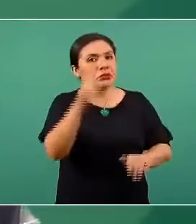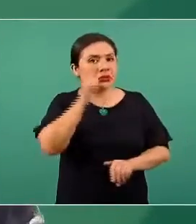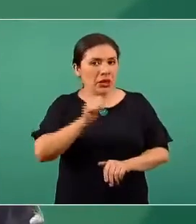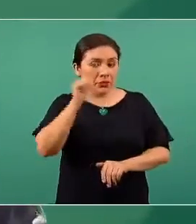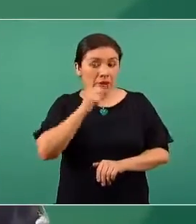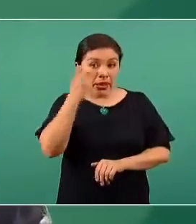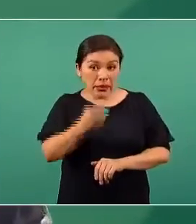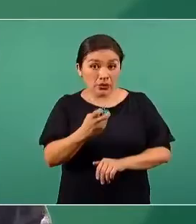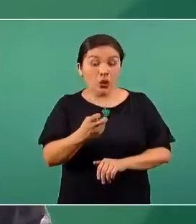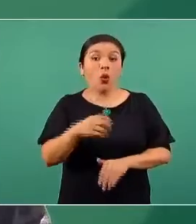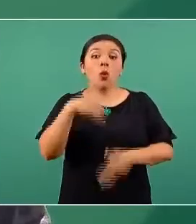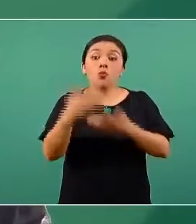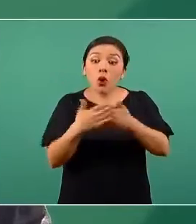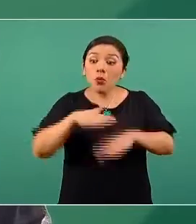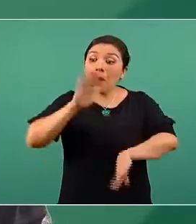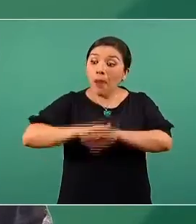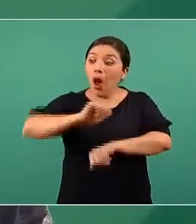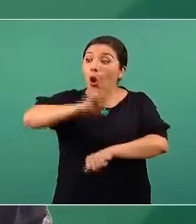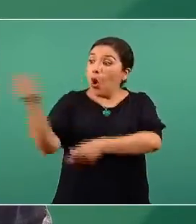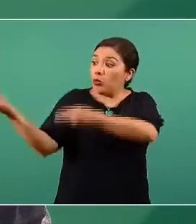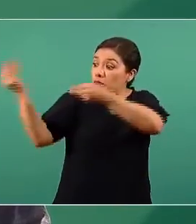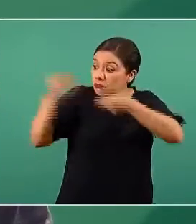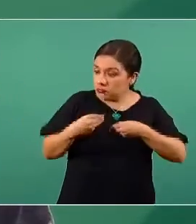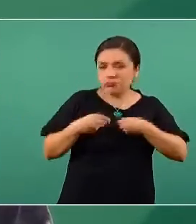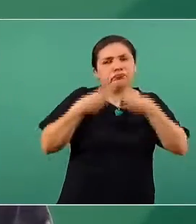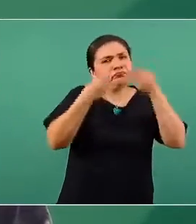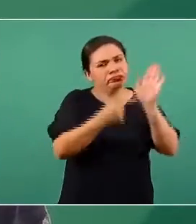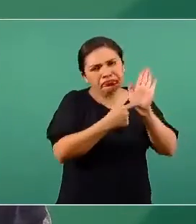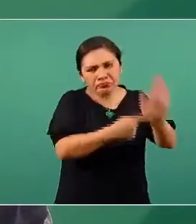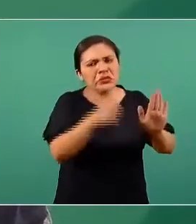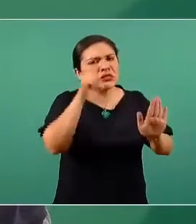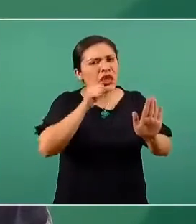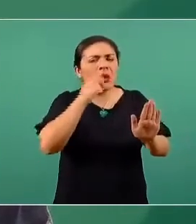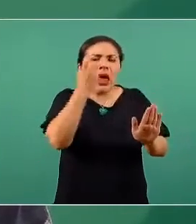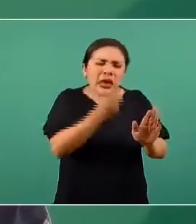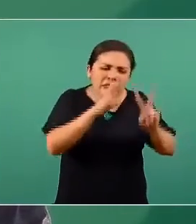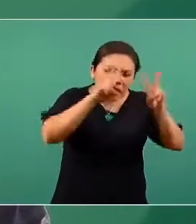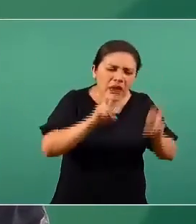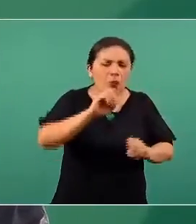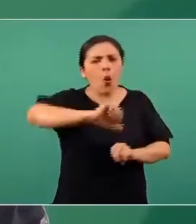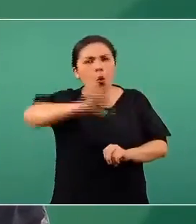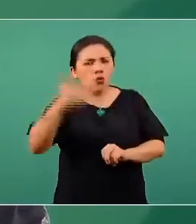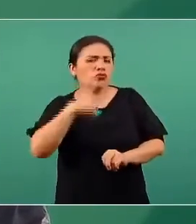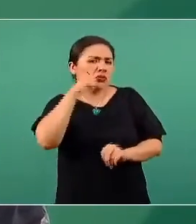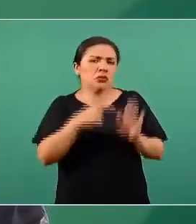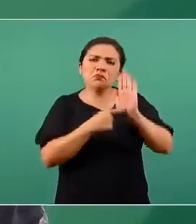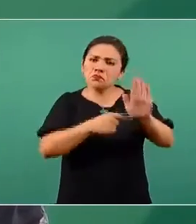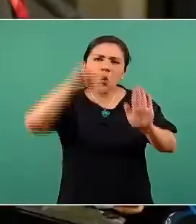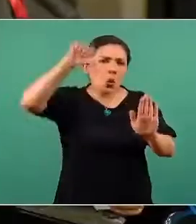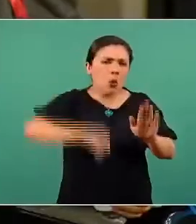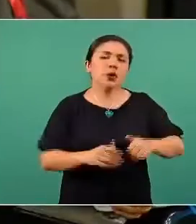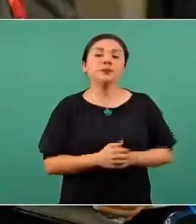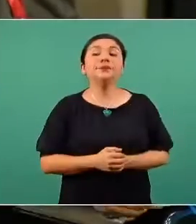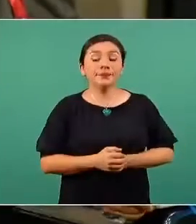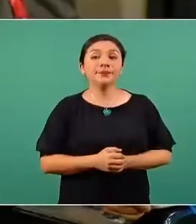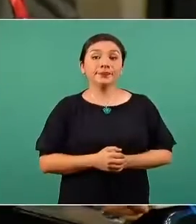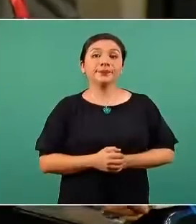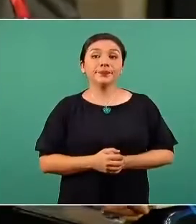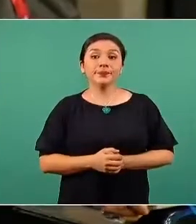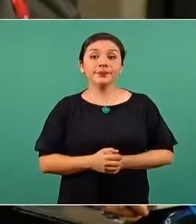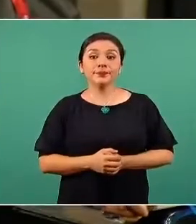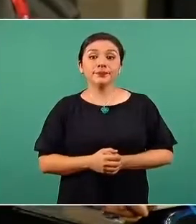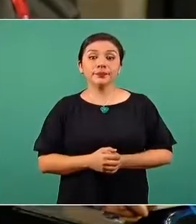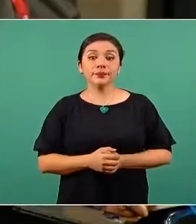Y conforme salgan nuevos ciclos de información de este o cualquier otro tema, lo iremos presentando. Y eso está